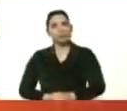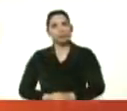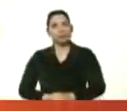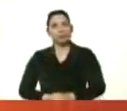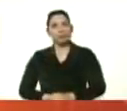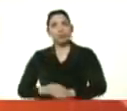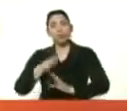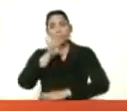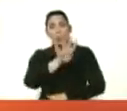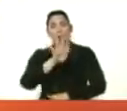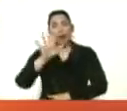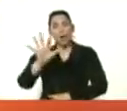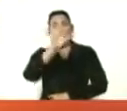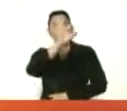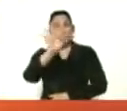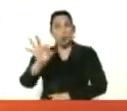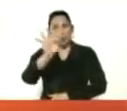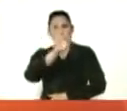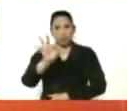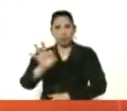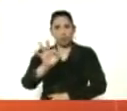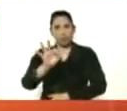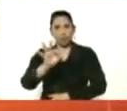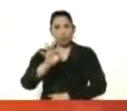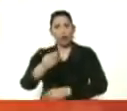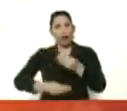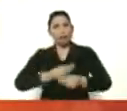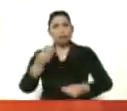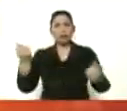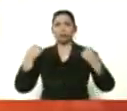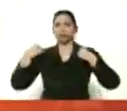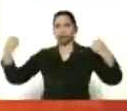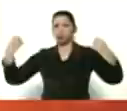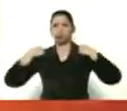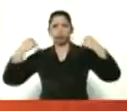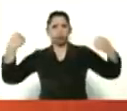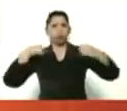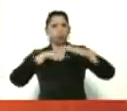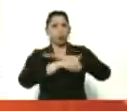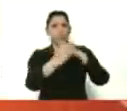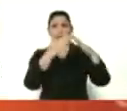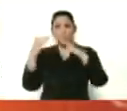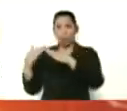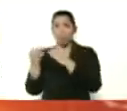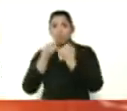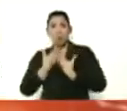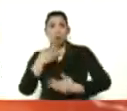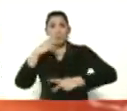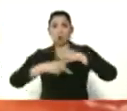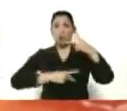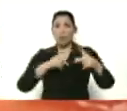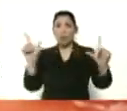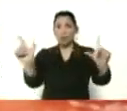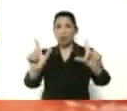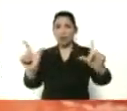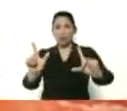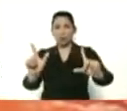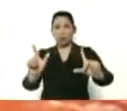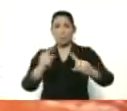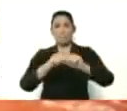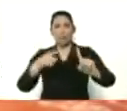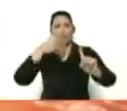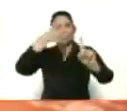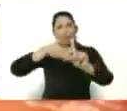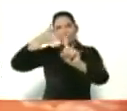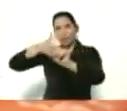El 45% está haciendo ejercicio. Hay buenos programas en la televisión para orientar